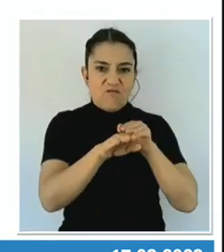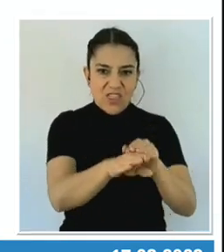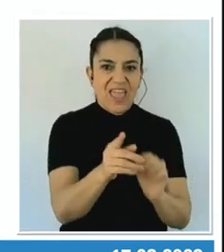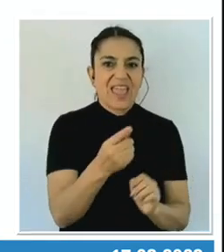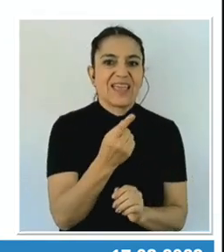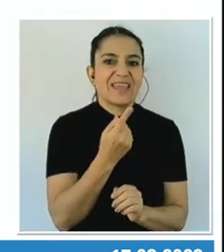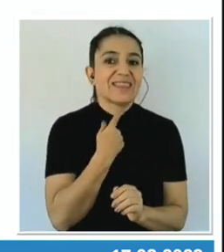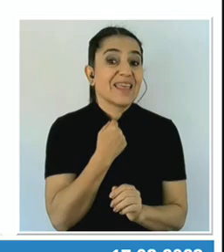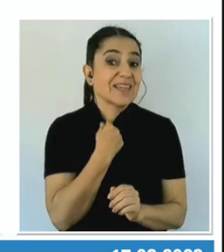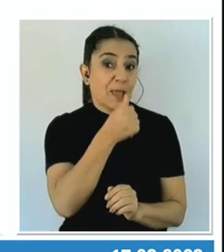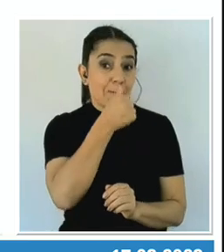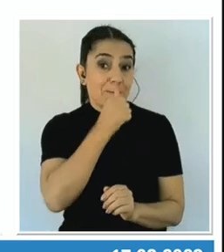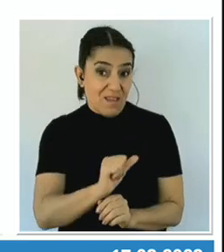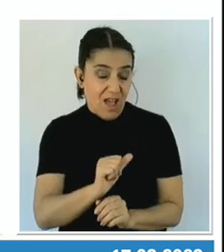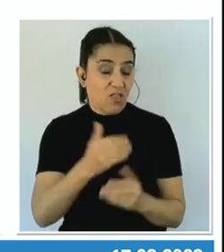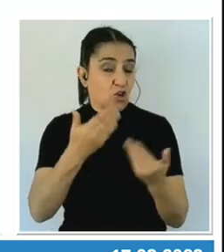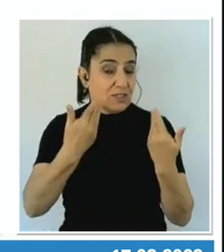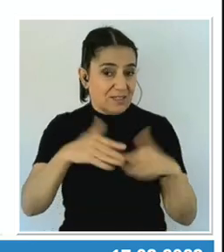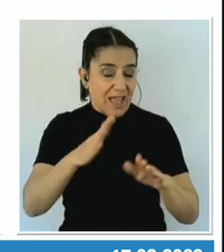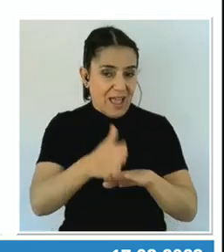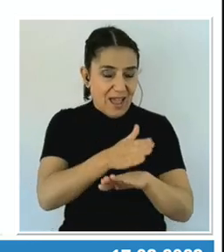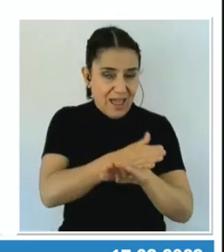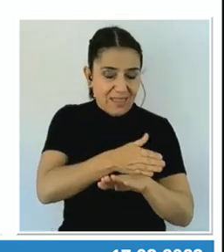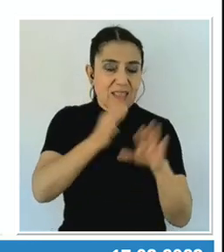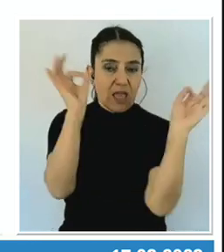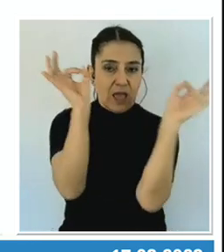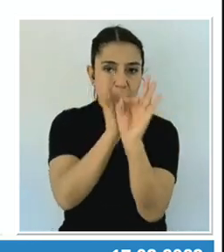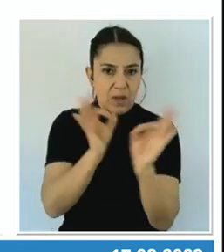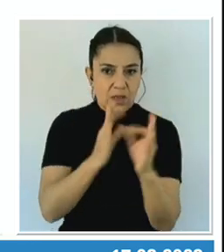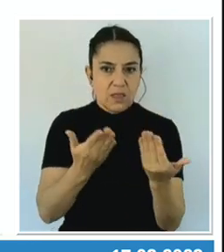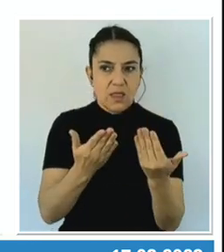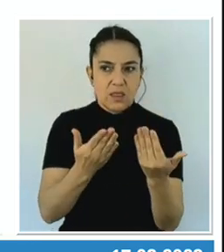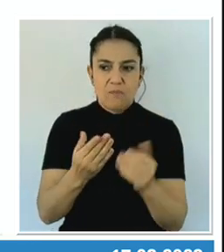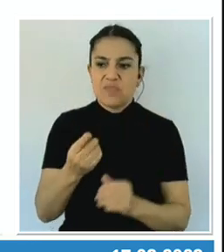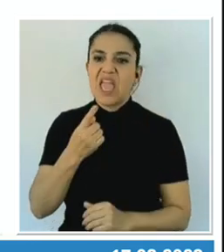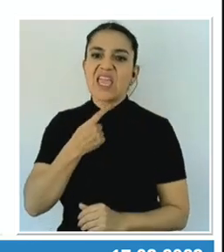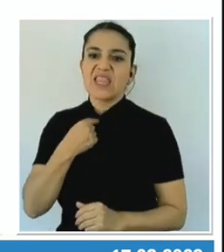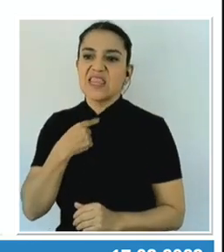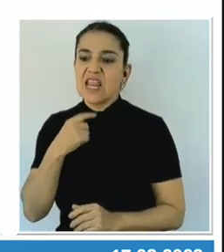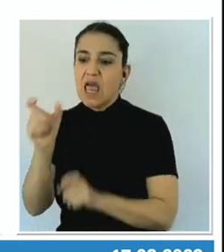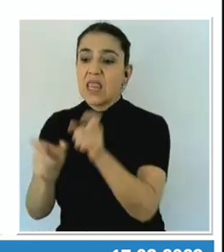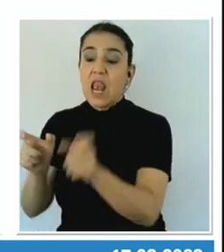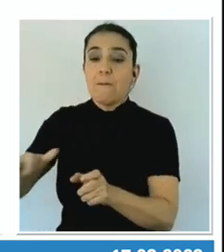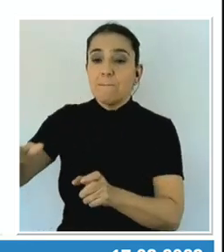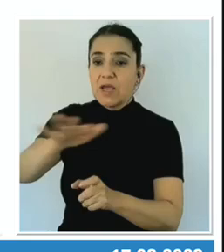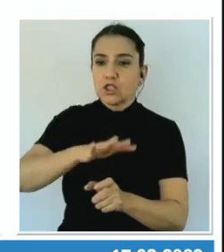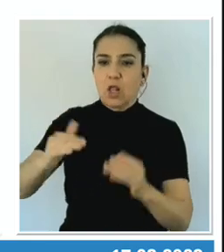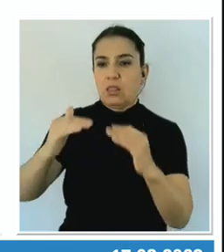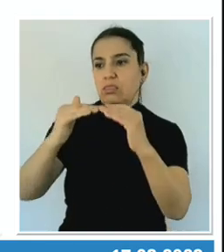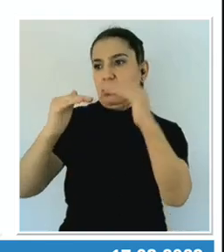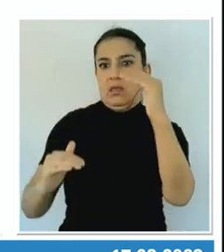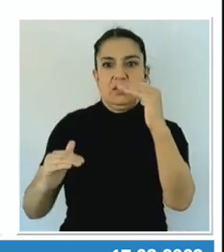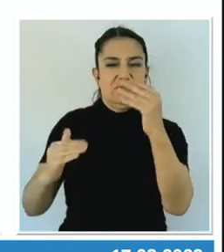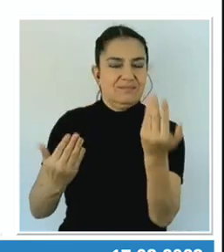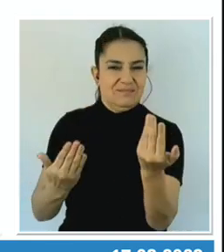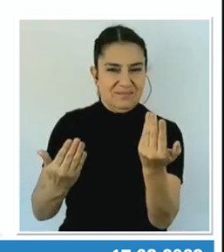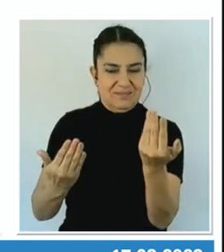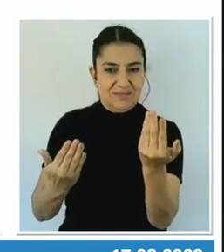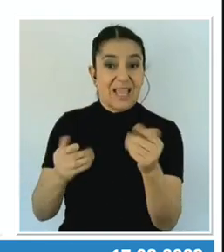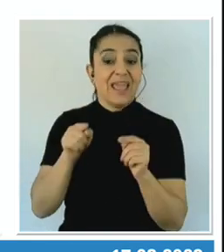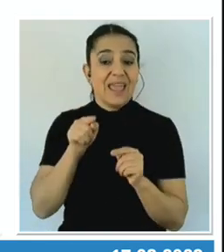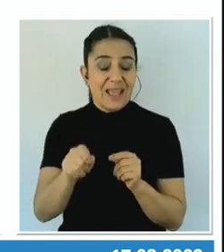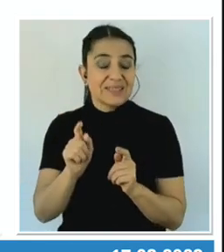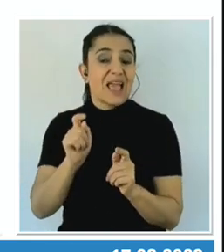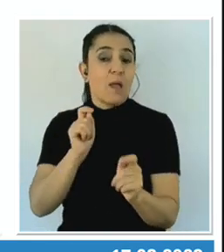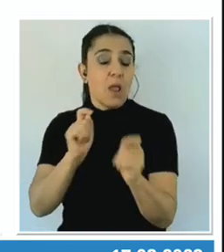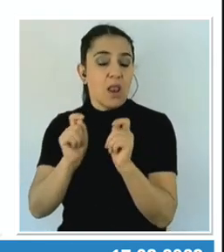comportan, marginando la protección del interés público o de los intereses generales. Creo que ese es un riesgo que merece ser